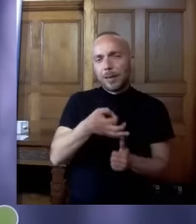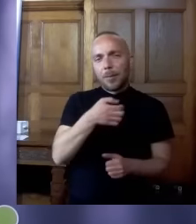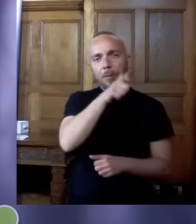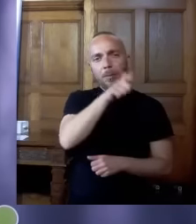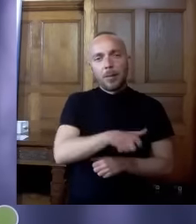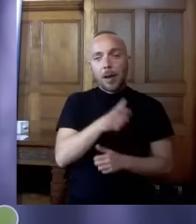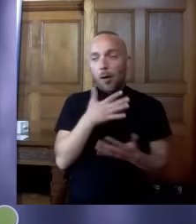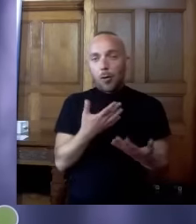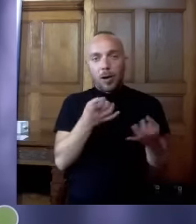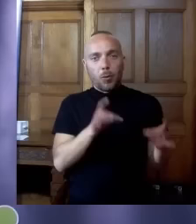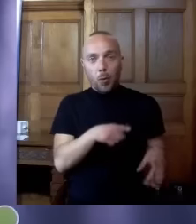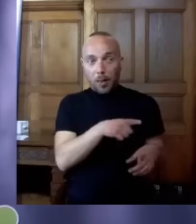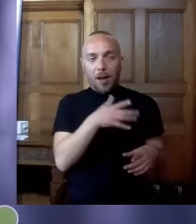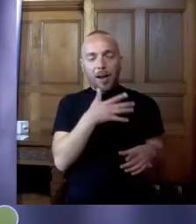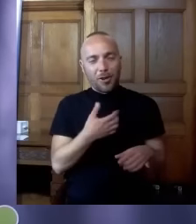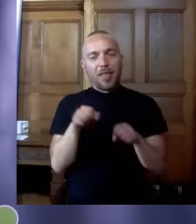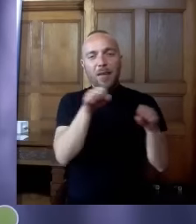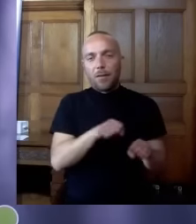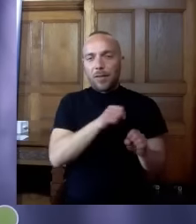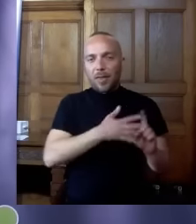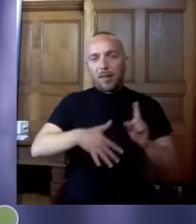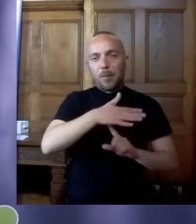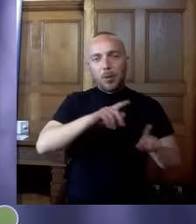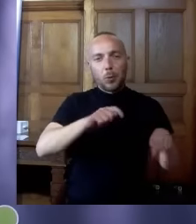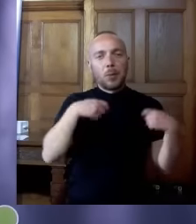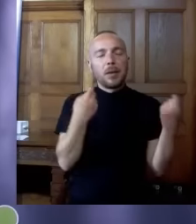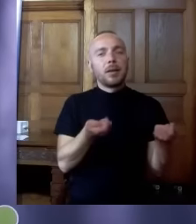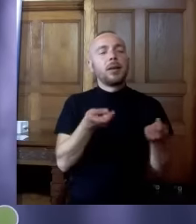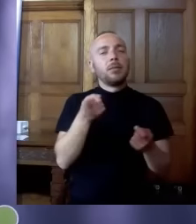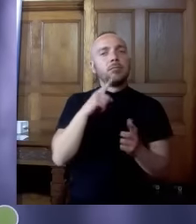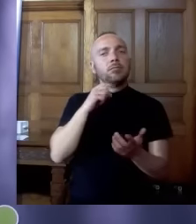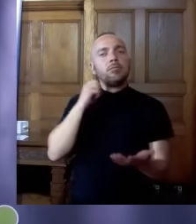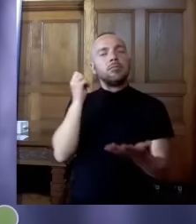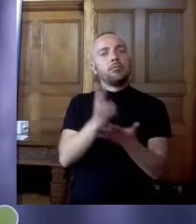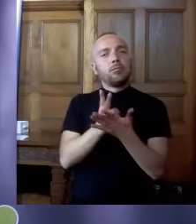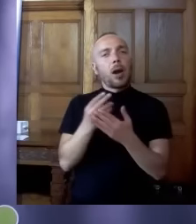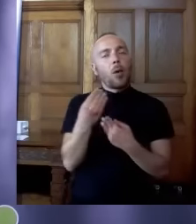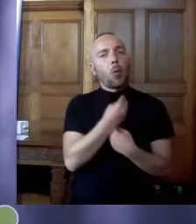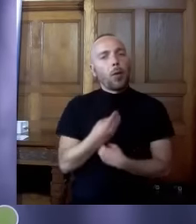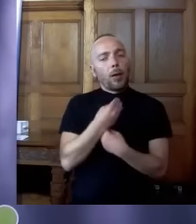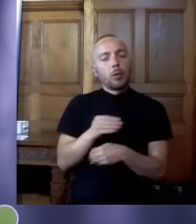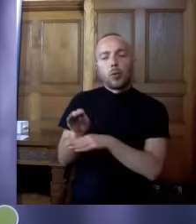donde está ahora defendiendo el medio ambiente y apostando por cuidar